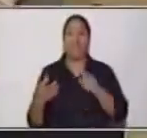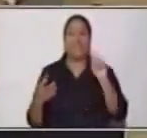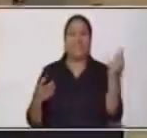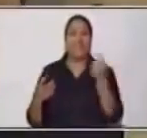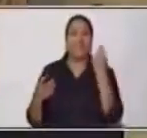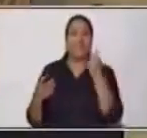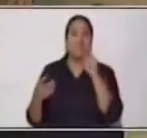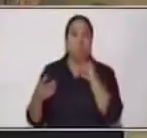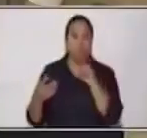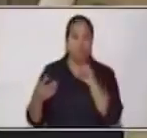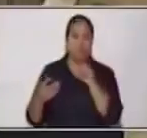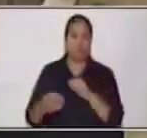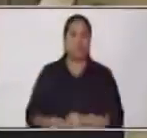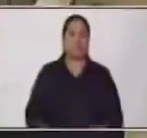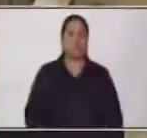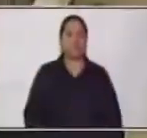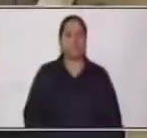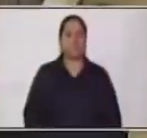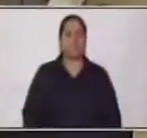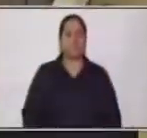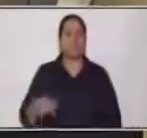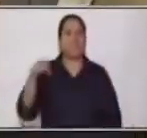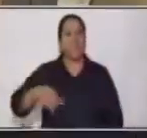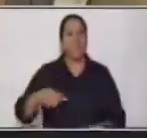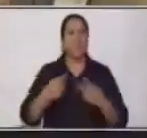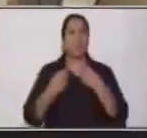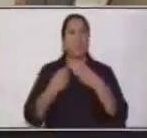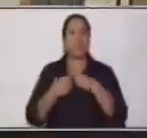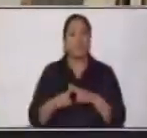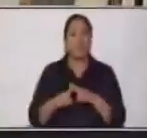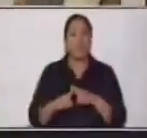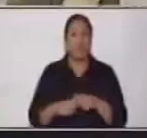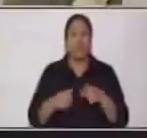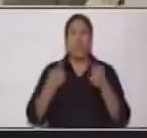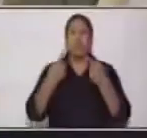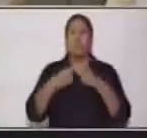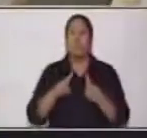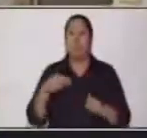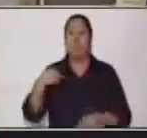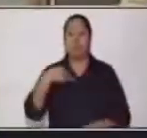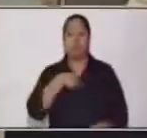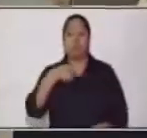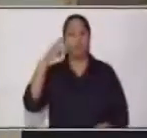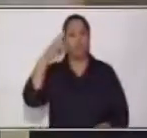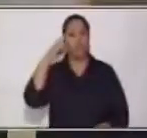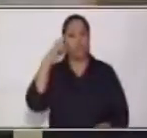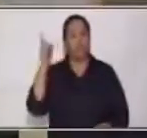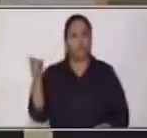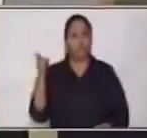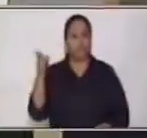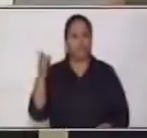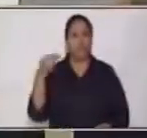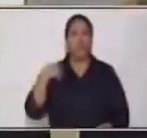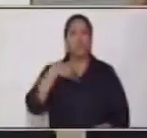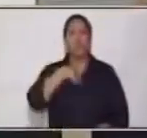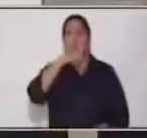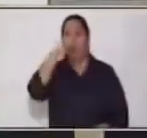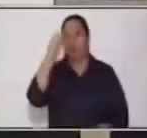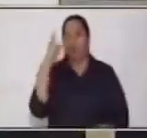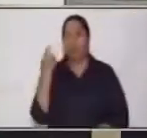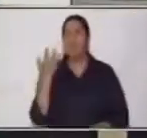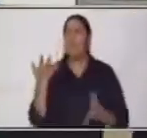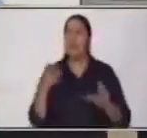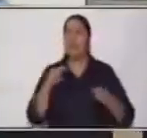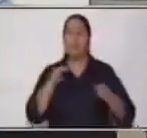bien, entonces, vamos a iniciar, solo que tenemos que recordar de que como estamos trabajando el método